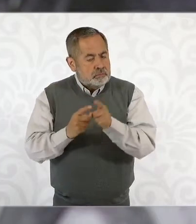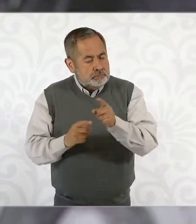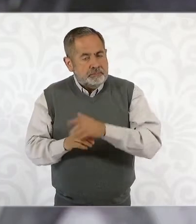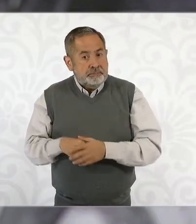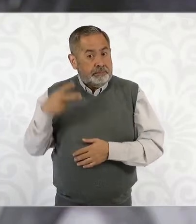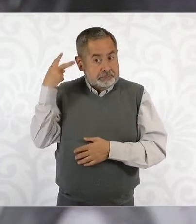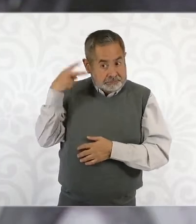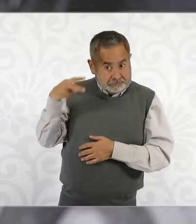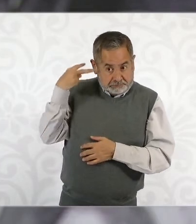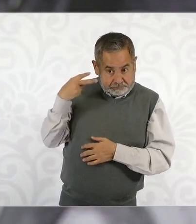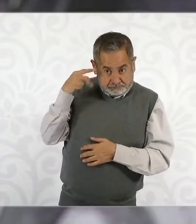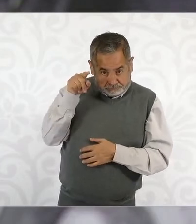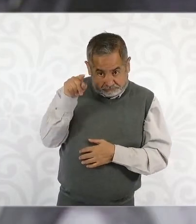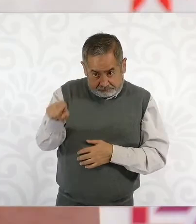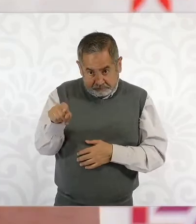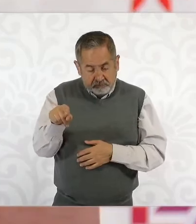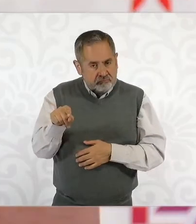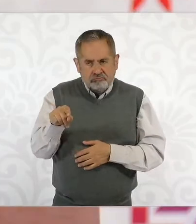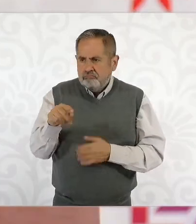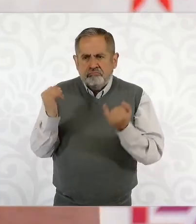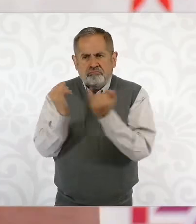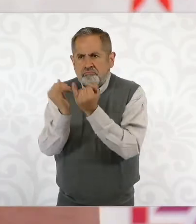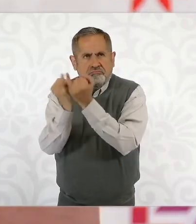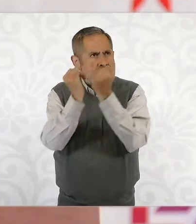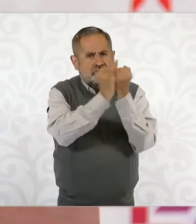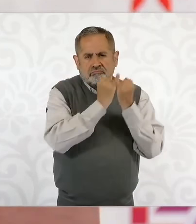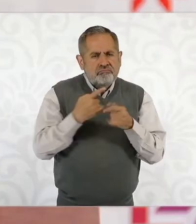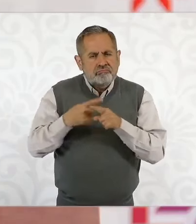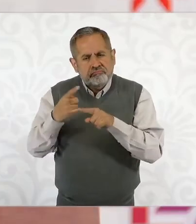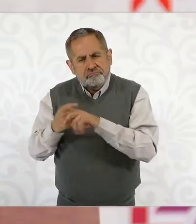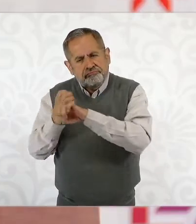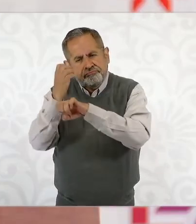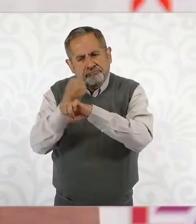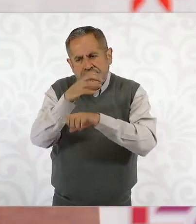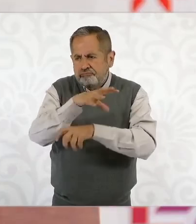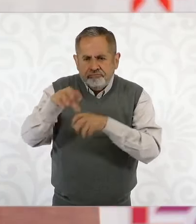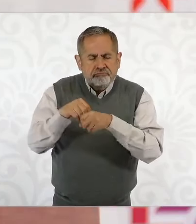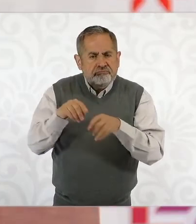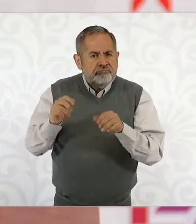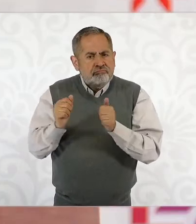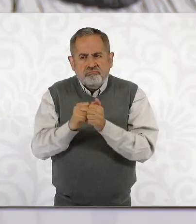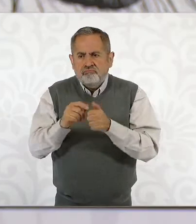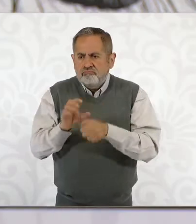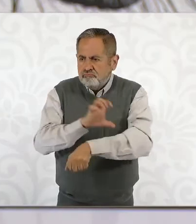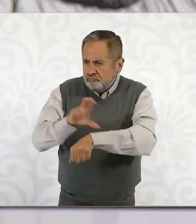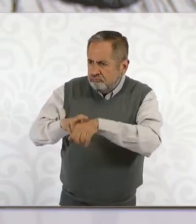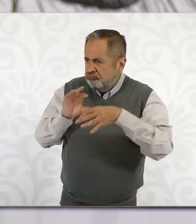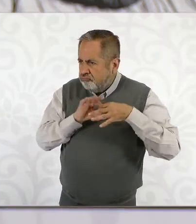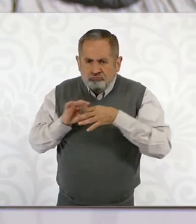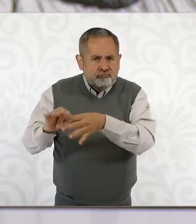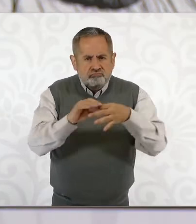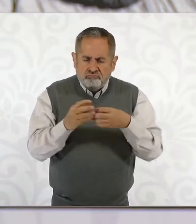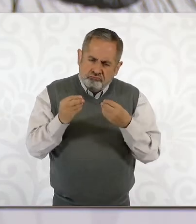En Veracruz se trabaja igual que en todas las entidades de la República, con mucha coordinación,